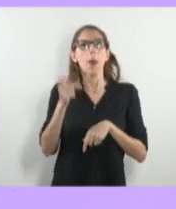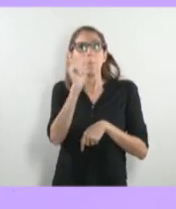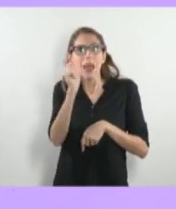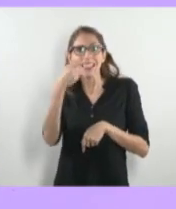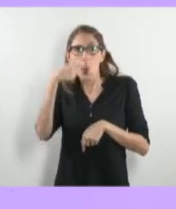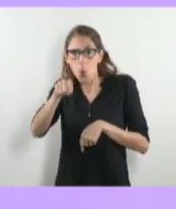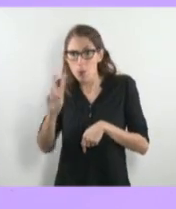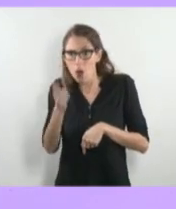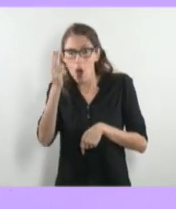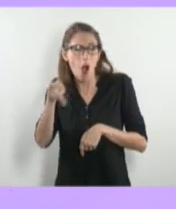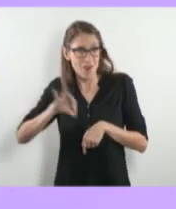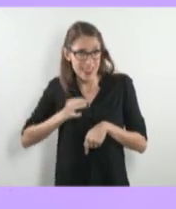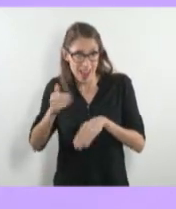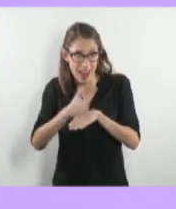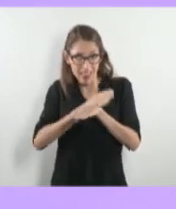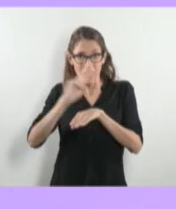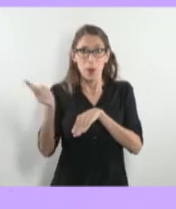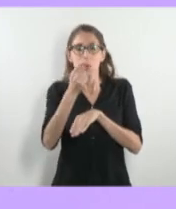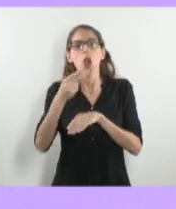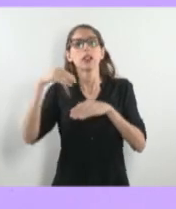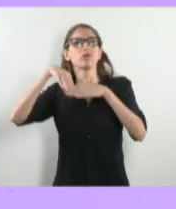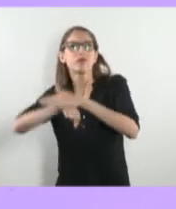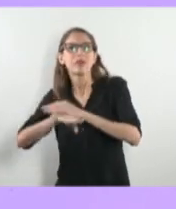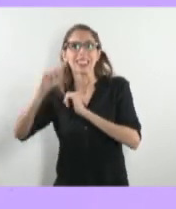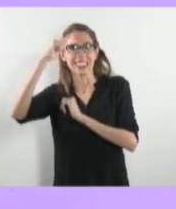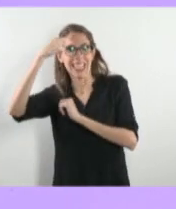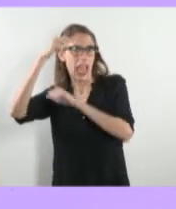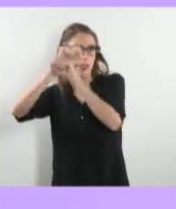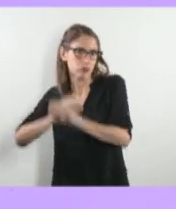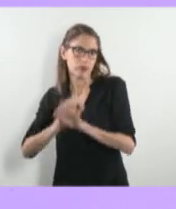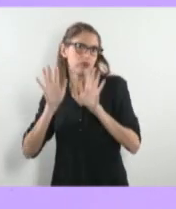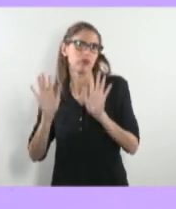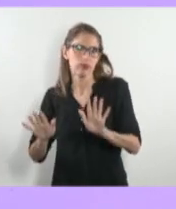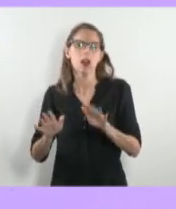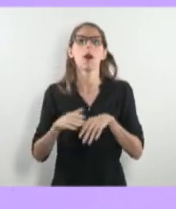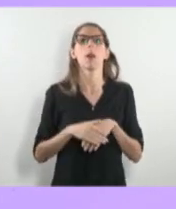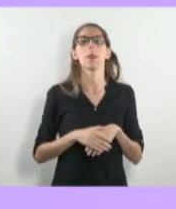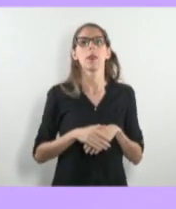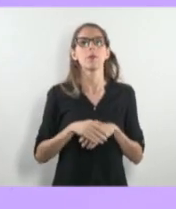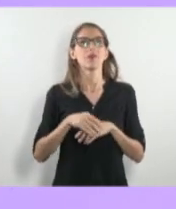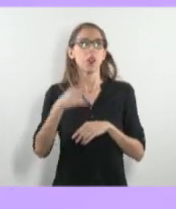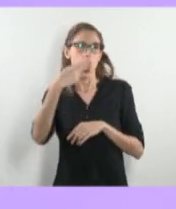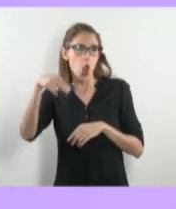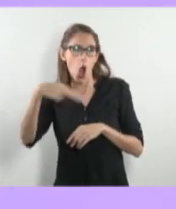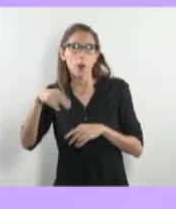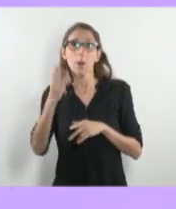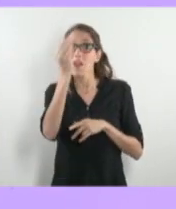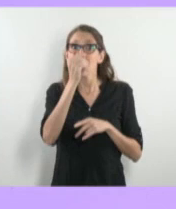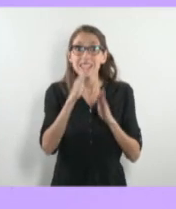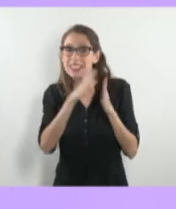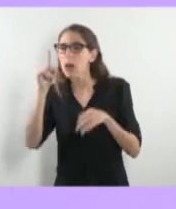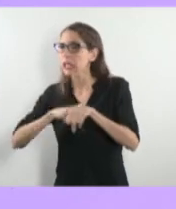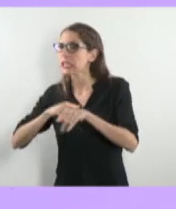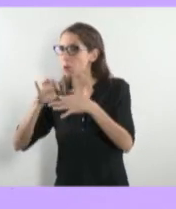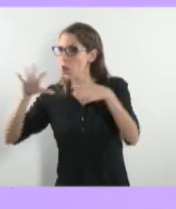en un centro psiquiátrico. El 25 de septiembre de 1972, en el transcurso de un fin de semana de permiso que